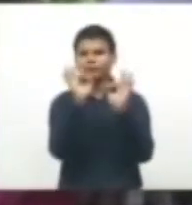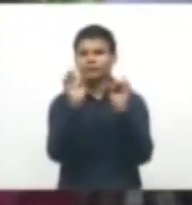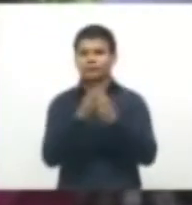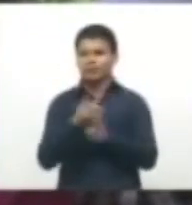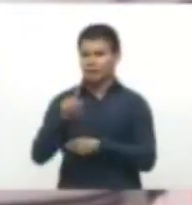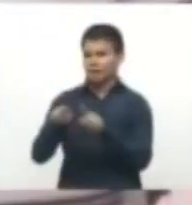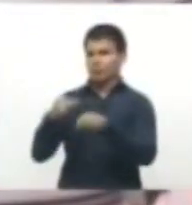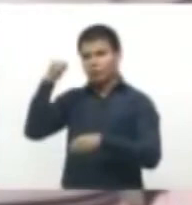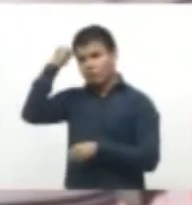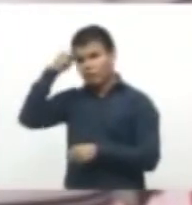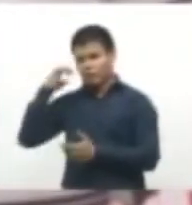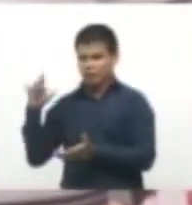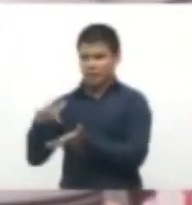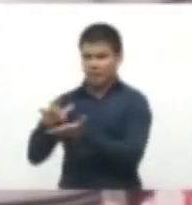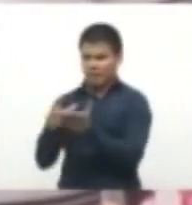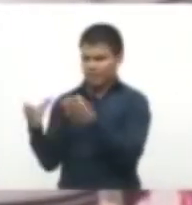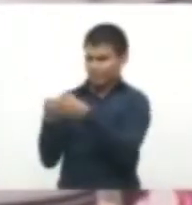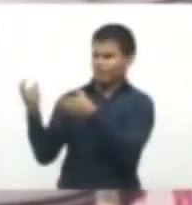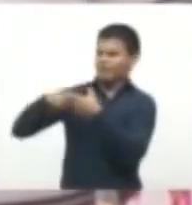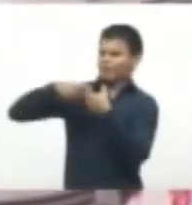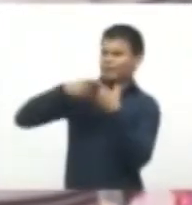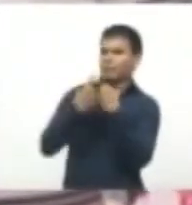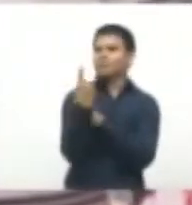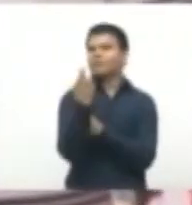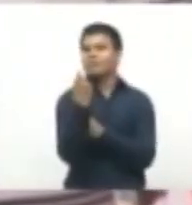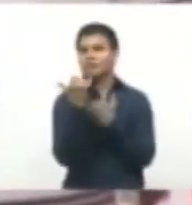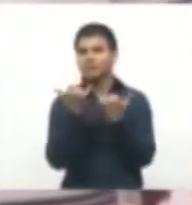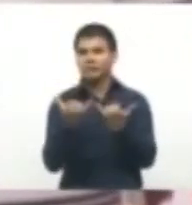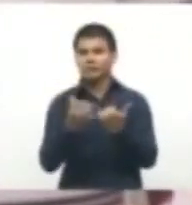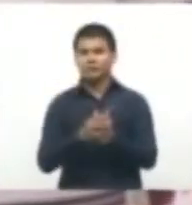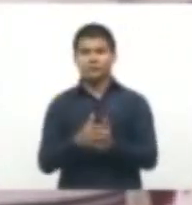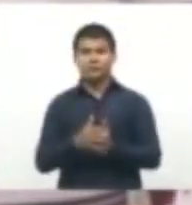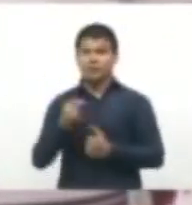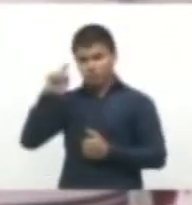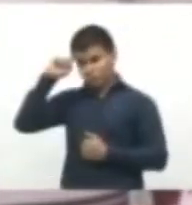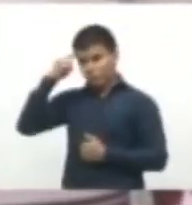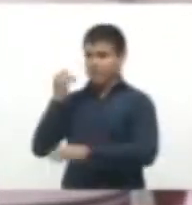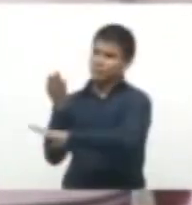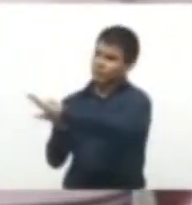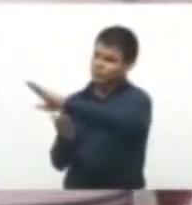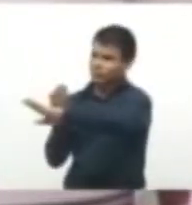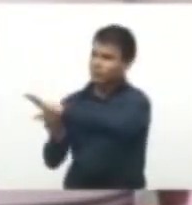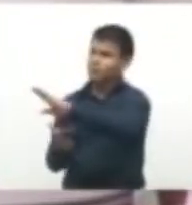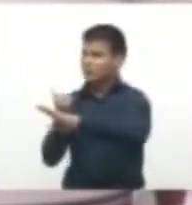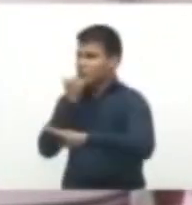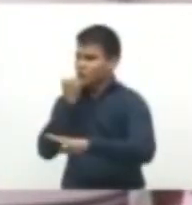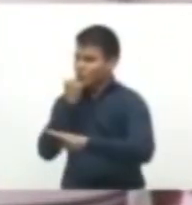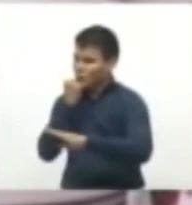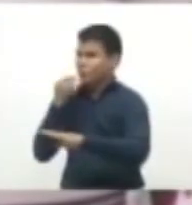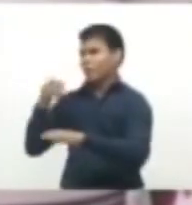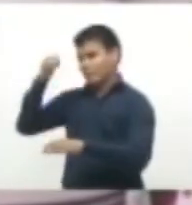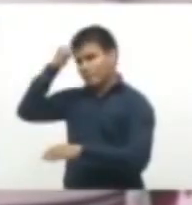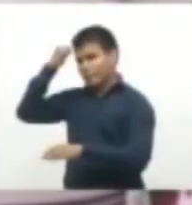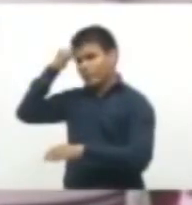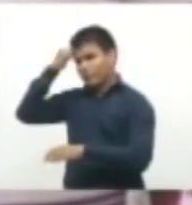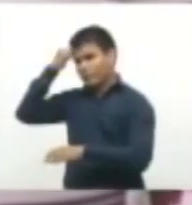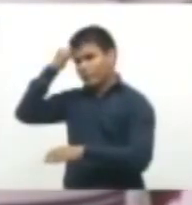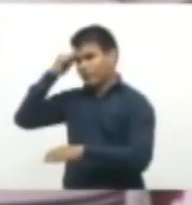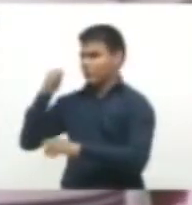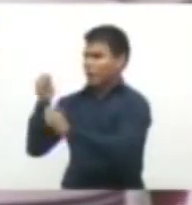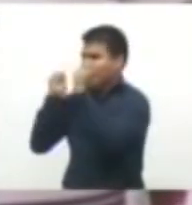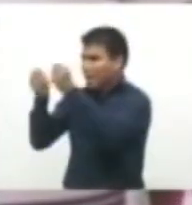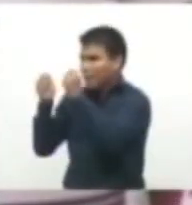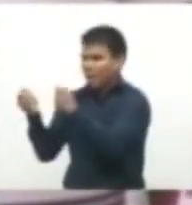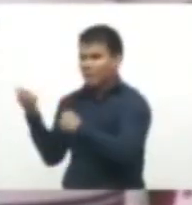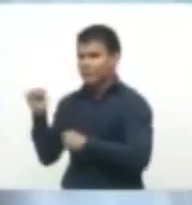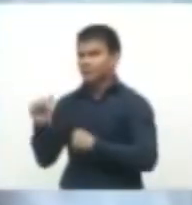déficit de docentes. Nosotros lo que le pedimos al gobierno es que los nombren los docentes, no queremos docentes contratados